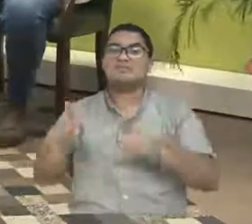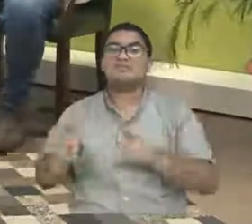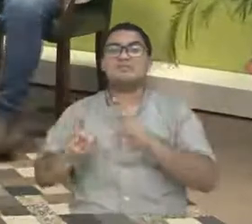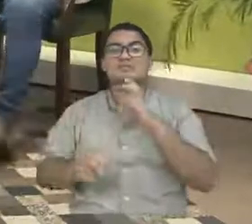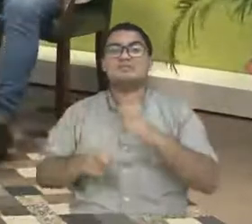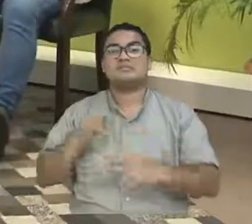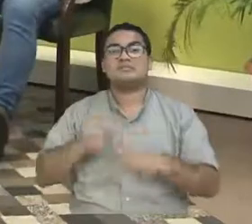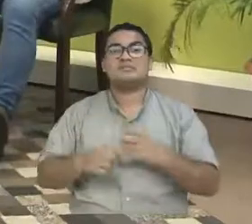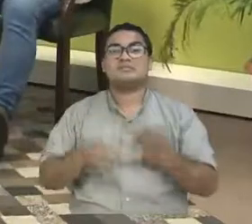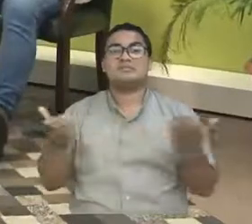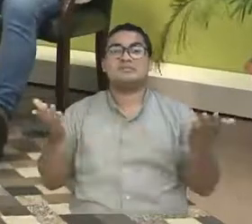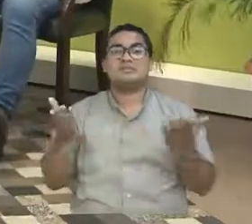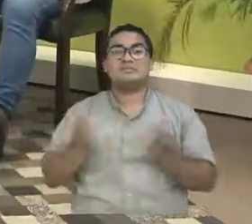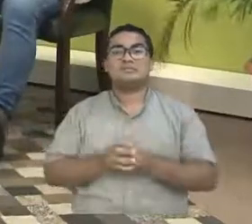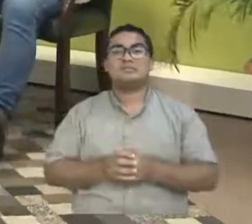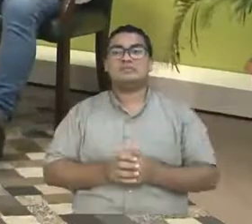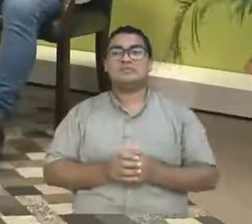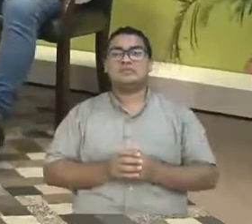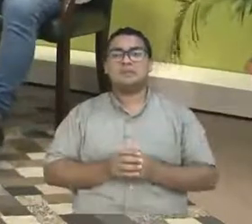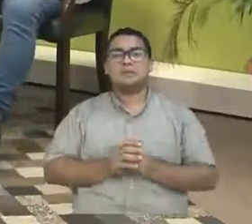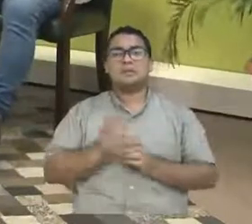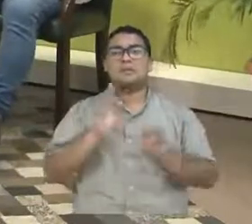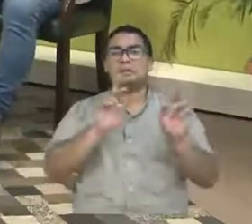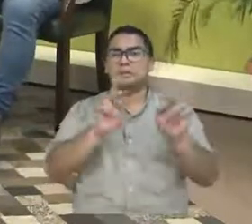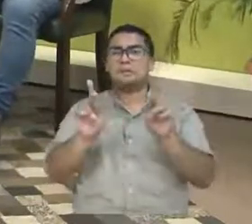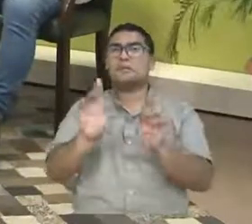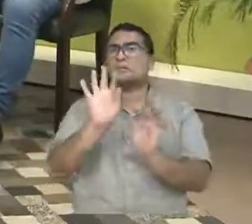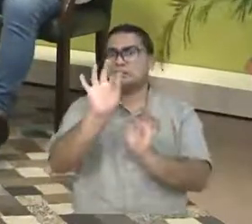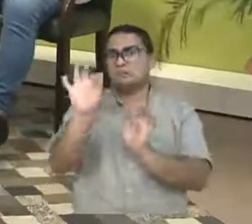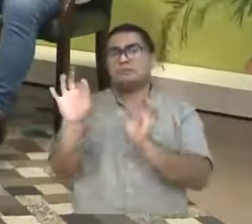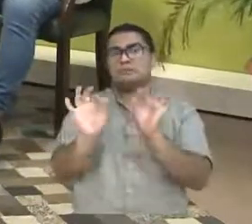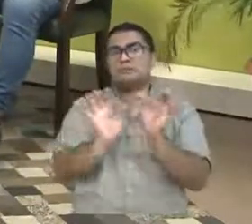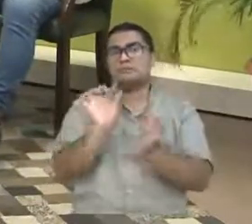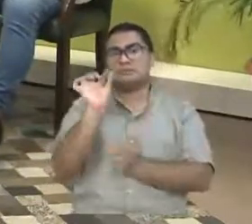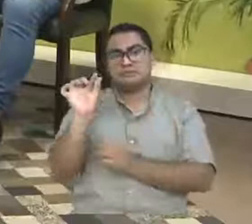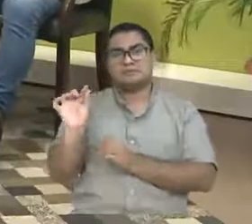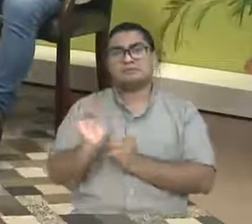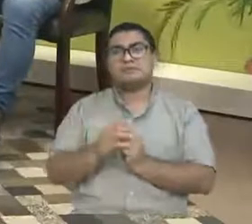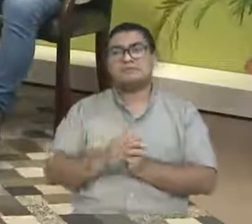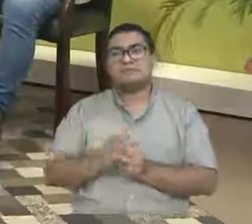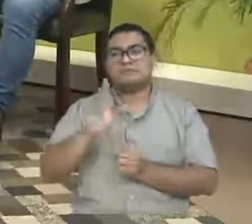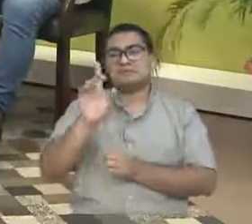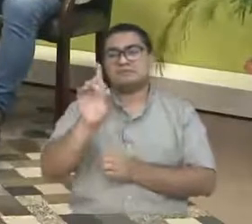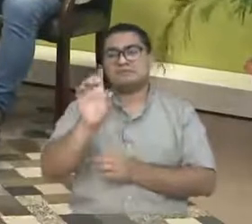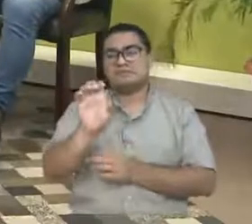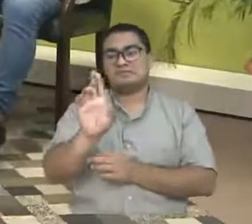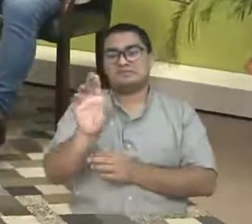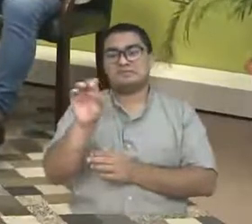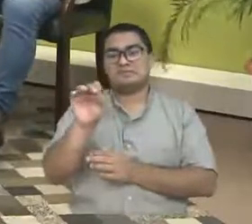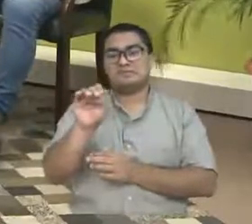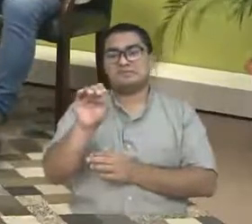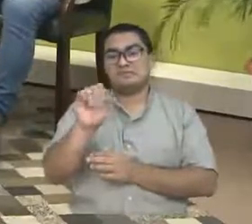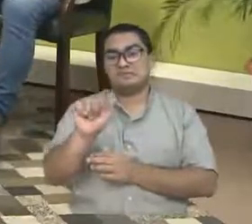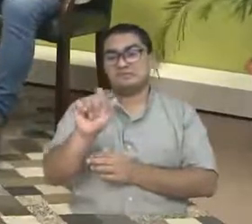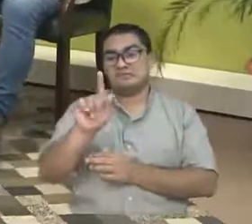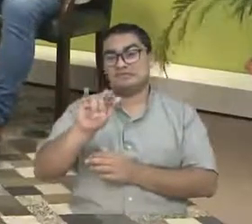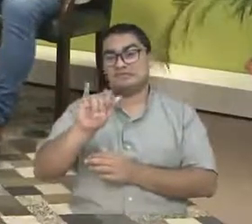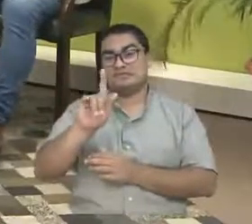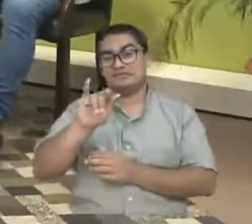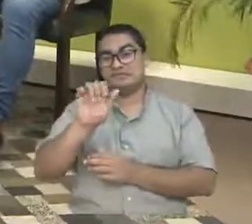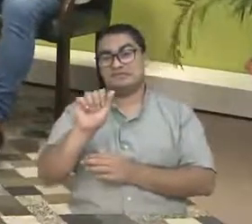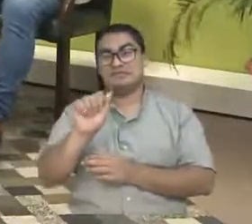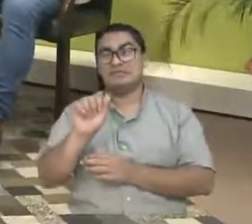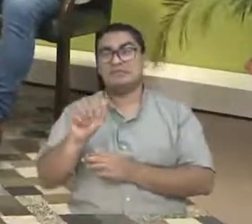problema? Es muy poco común, disculpe, pero sí hay. Sí, se llama dermatitis de contacto. Sí, es una dermatitis de contacto